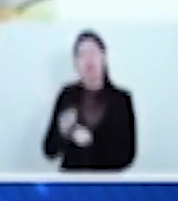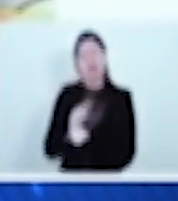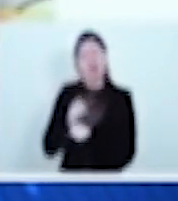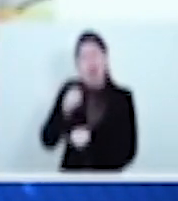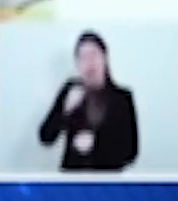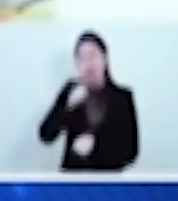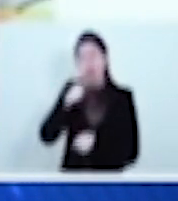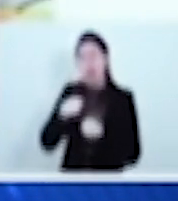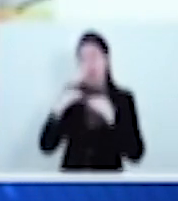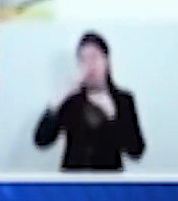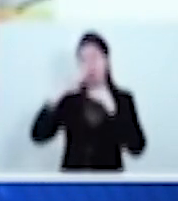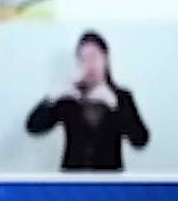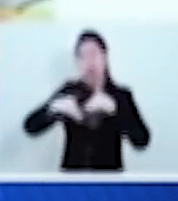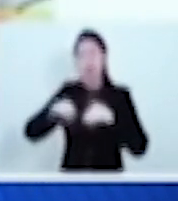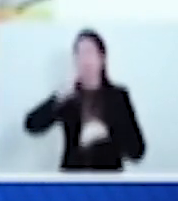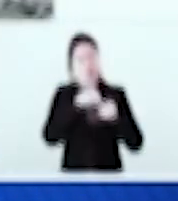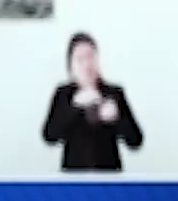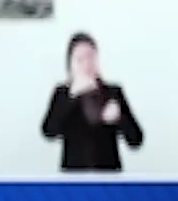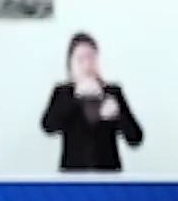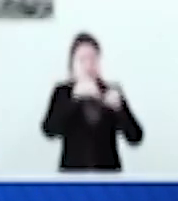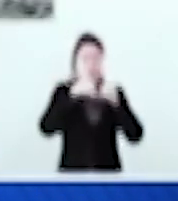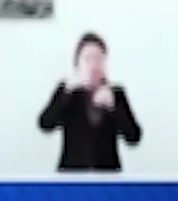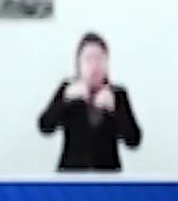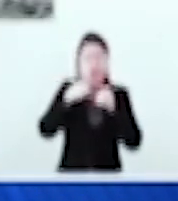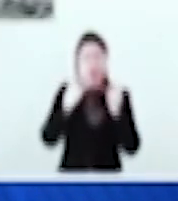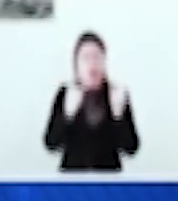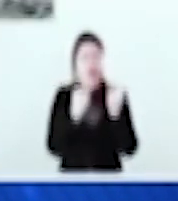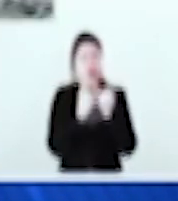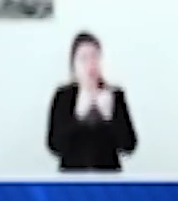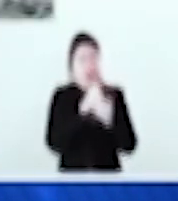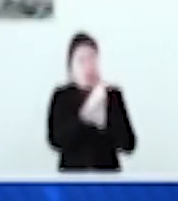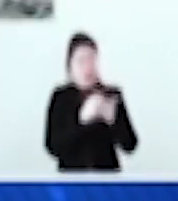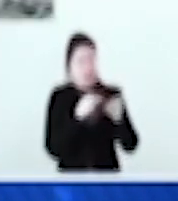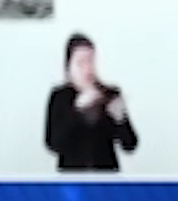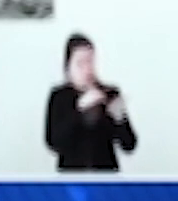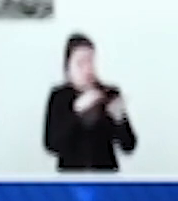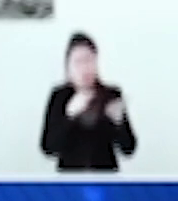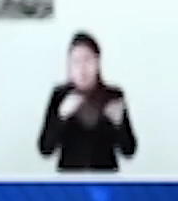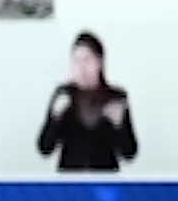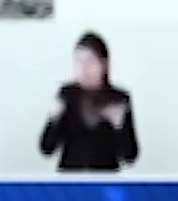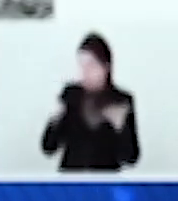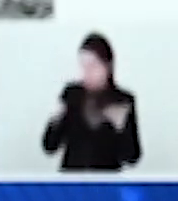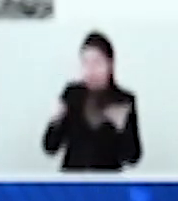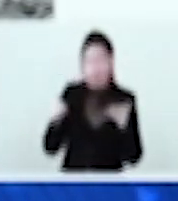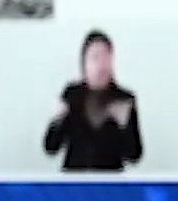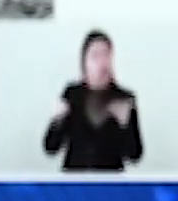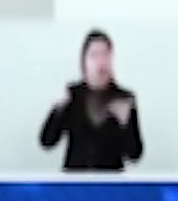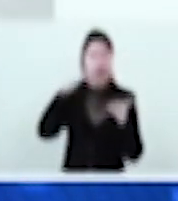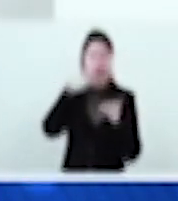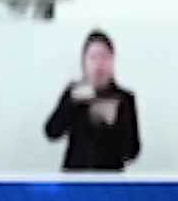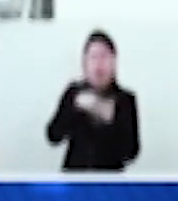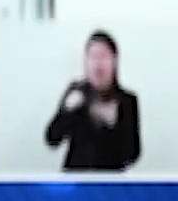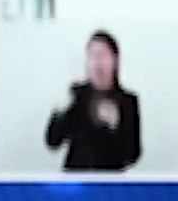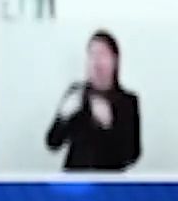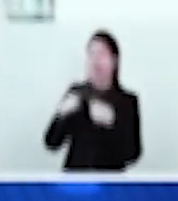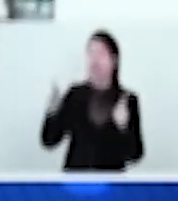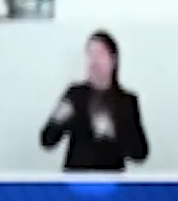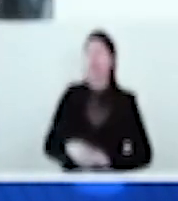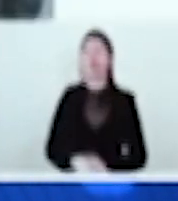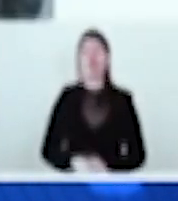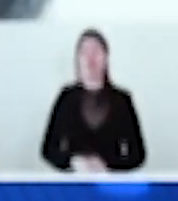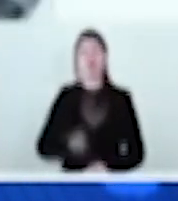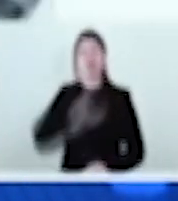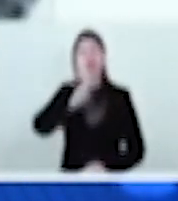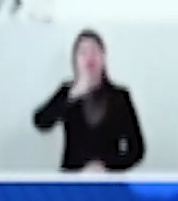rehabilitando y se está reestructurando 6.5 kilómetros, precisamente para evitar que toda la